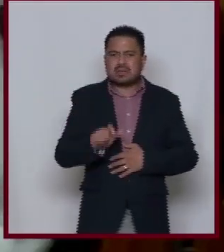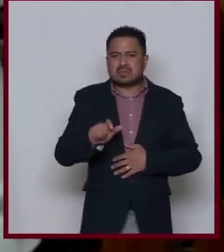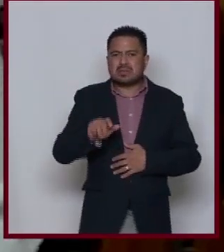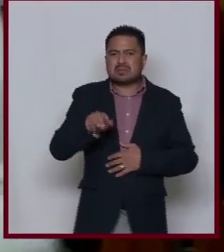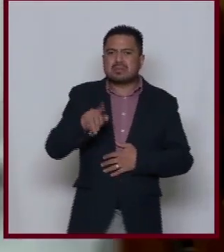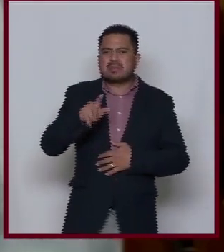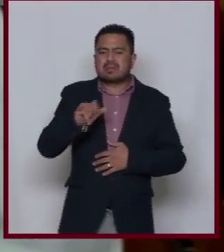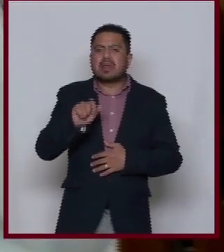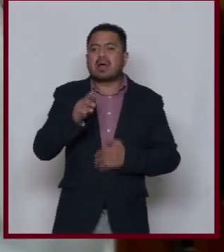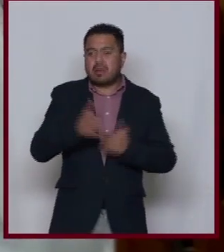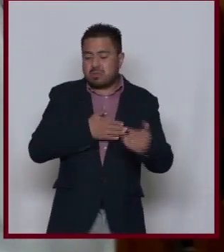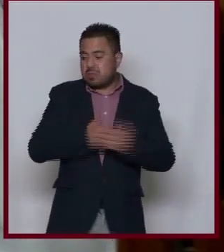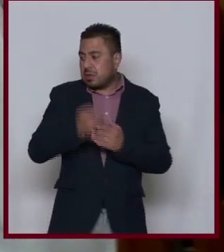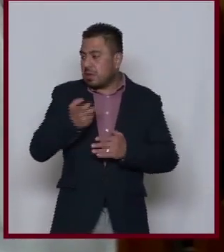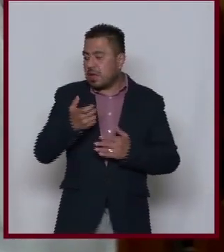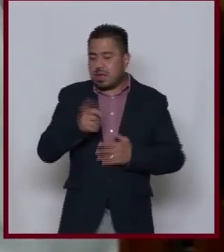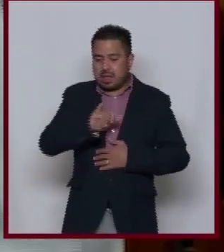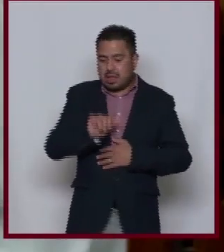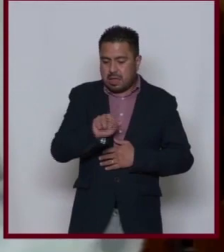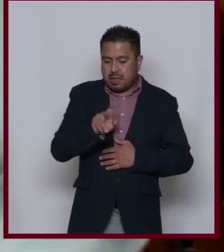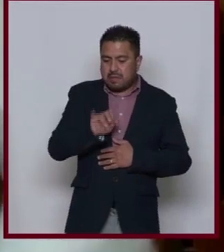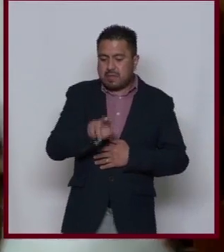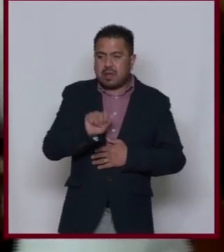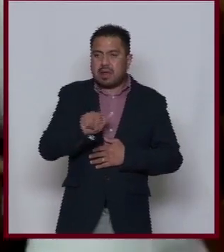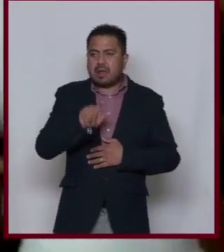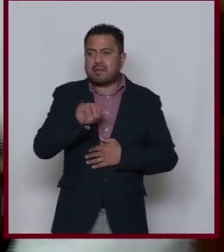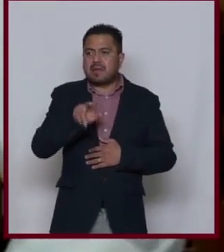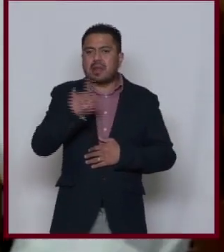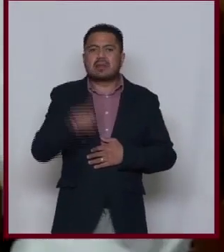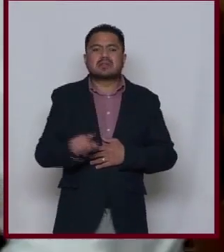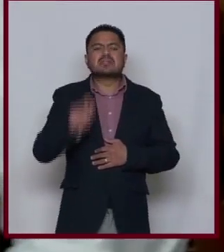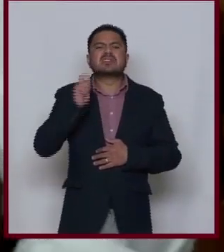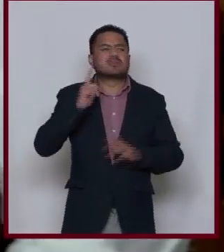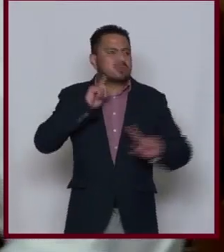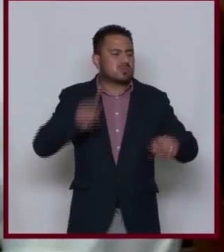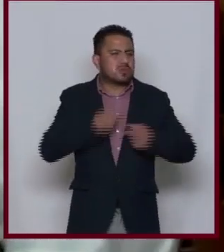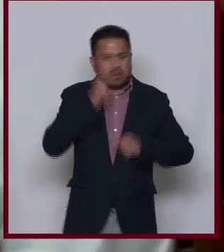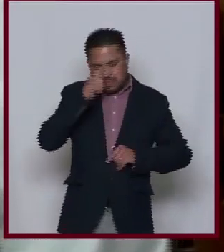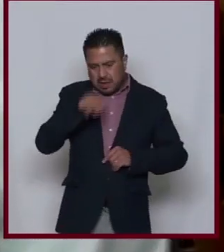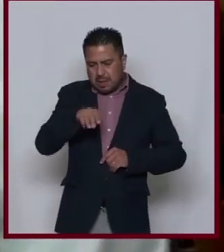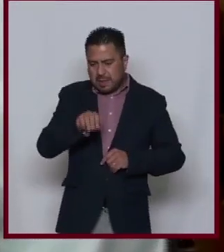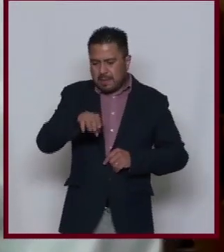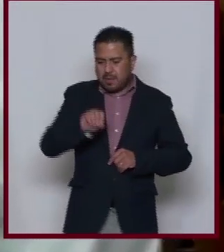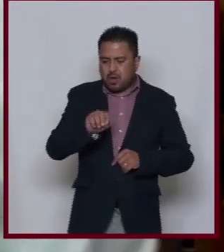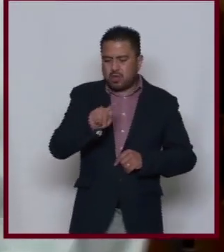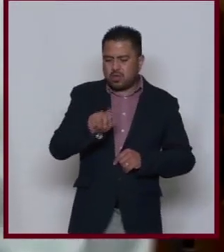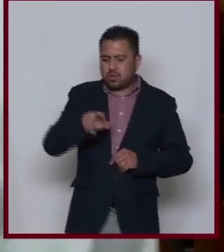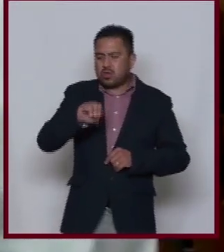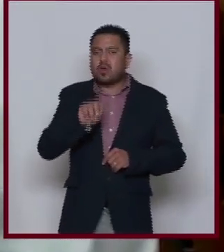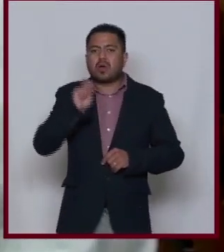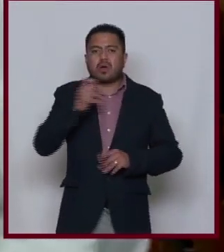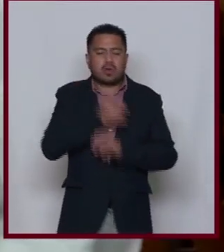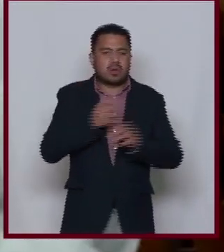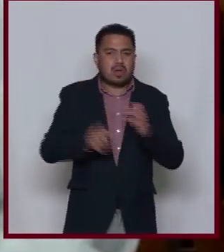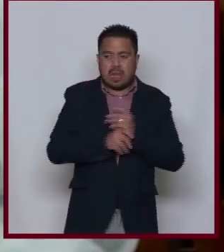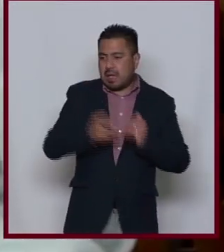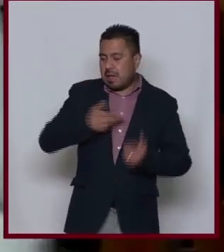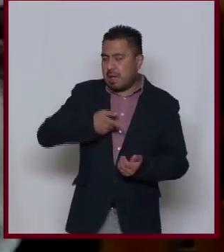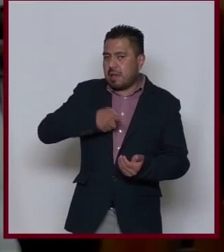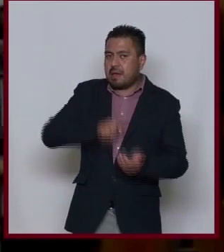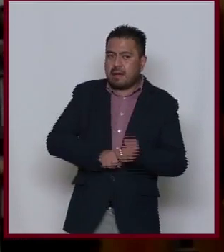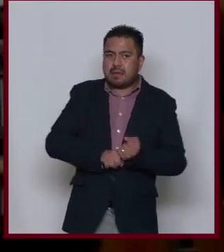Más contemporáneo está el maestro Javier Álvarez, que hizo la música de Cronos para Guillermo del Toro y que también tiene unas cosas, por ejemplo,